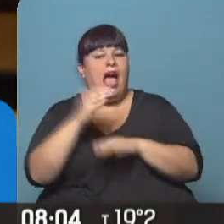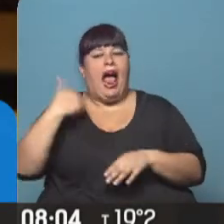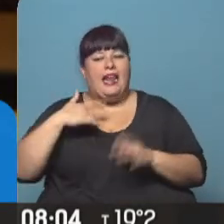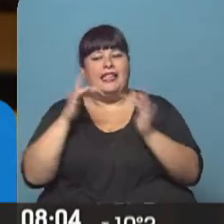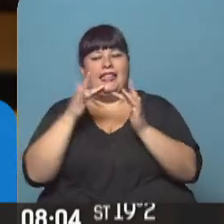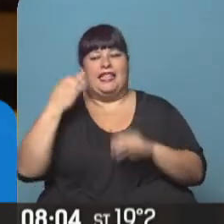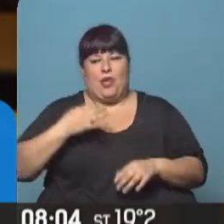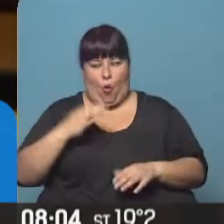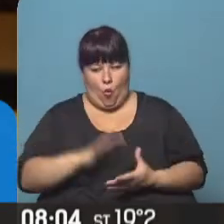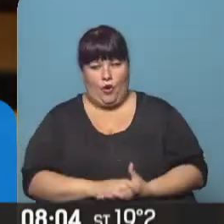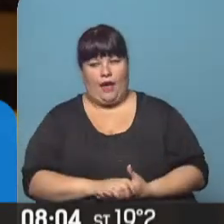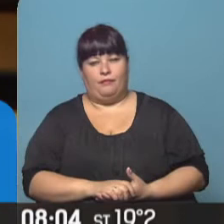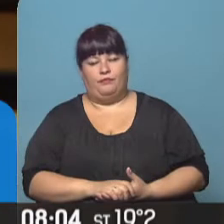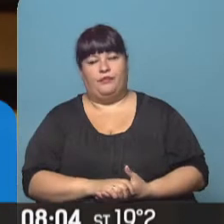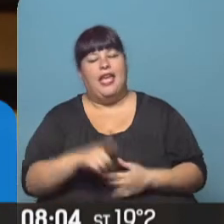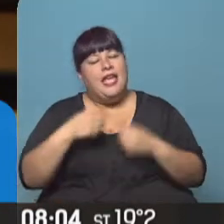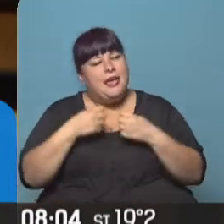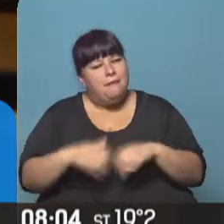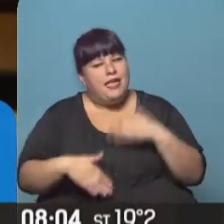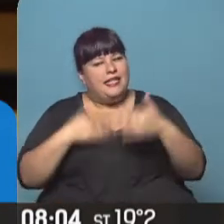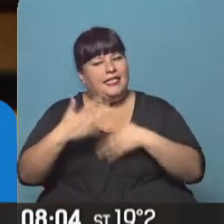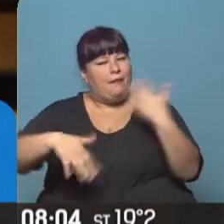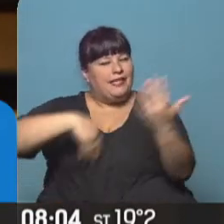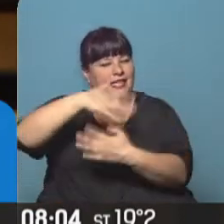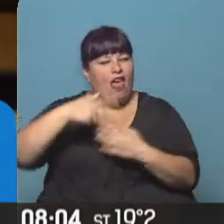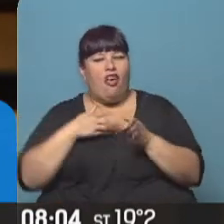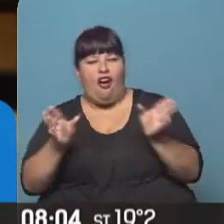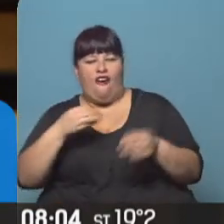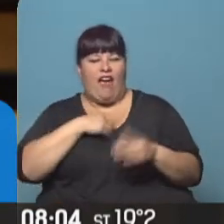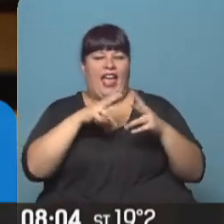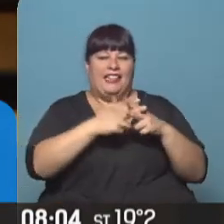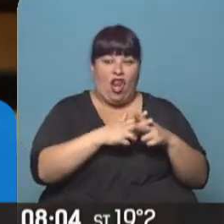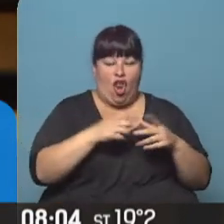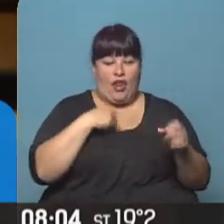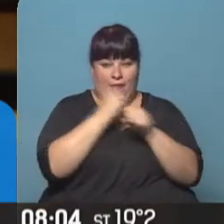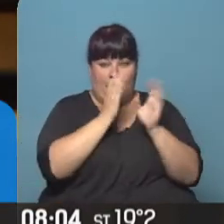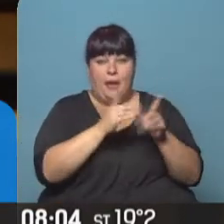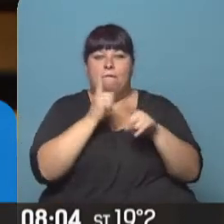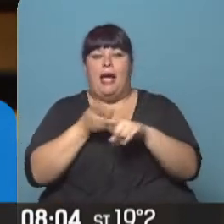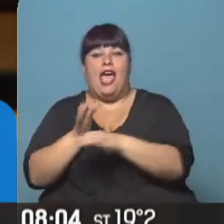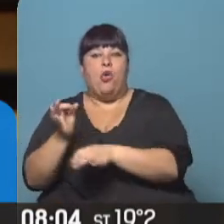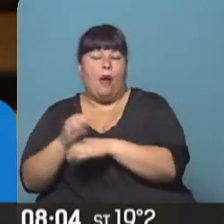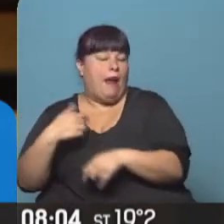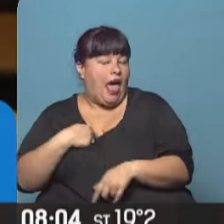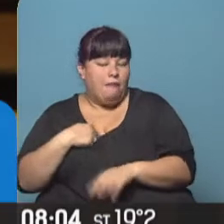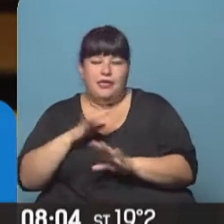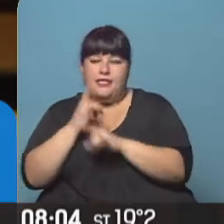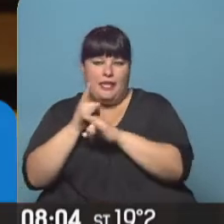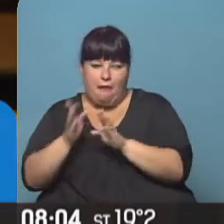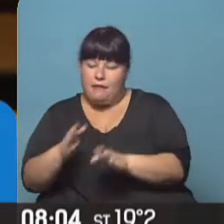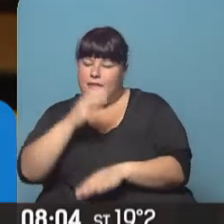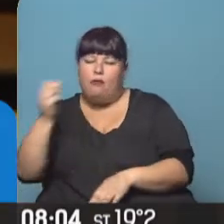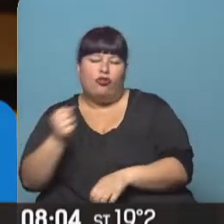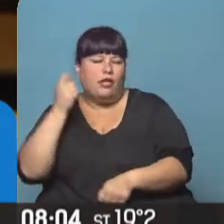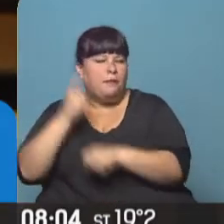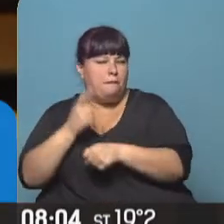Argentina Cibersegura. Y empecé a mezclar por ahí mis dos pasiones, la tecnología, lo que me dedicaba, pero la educación, que para mí siempre fue algo